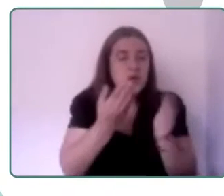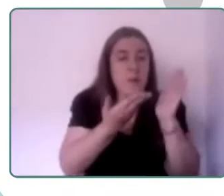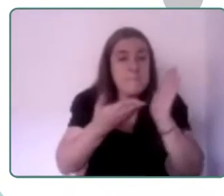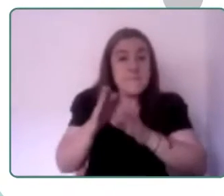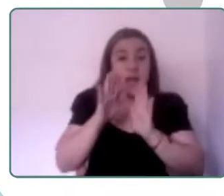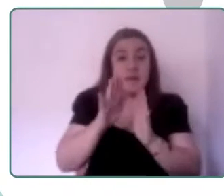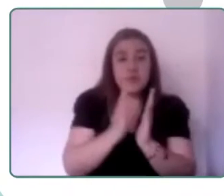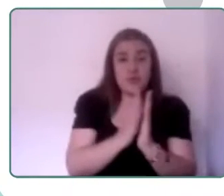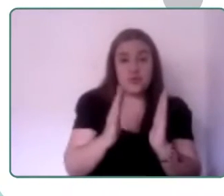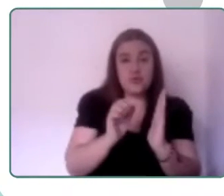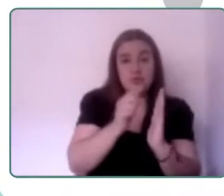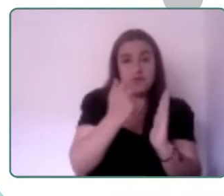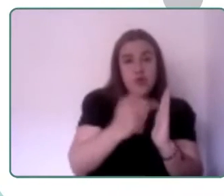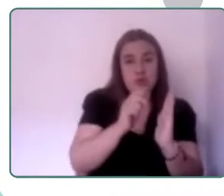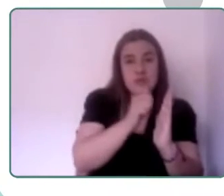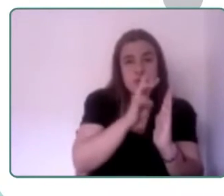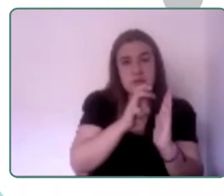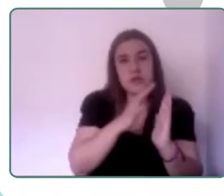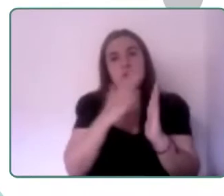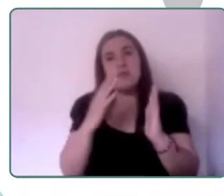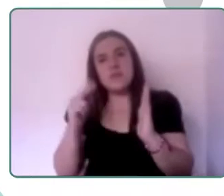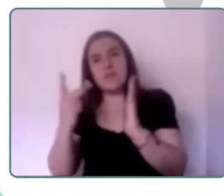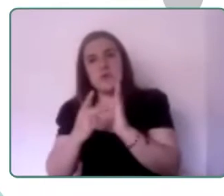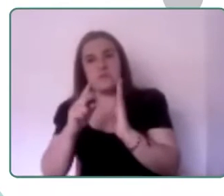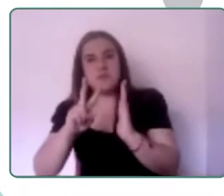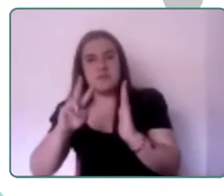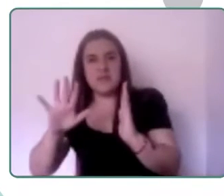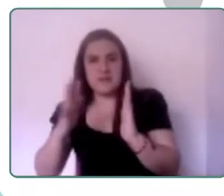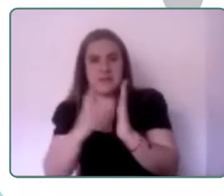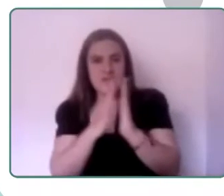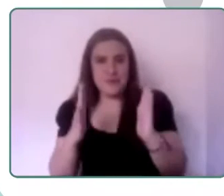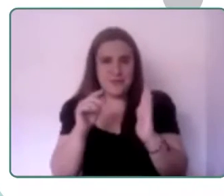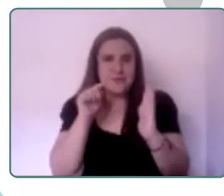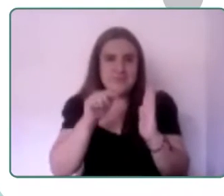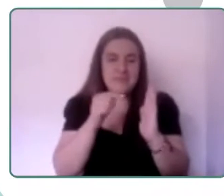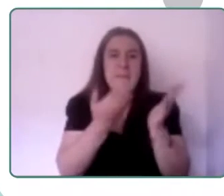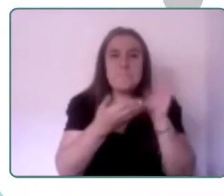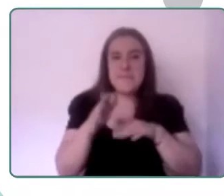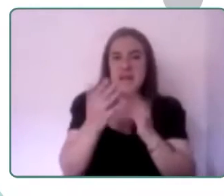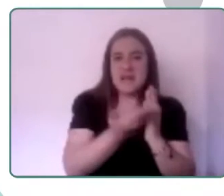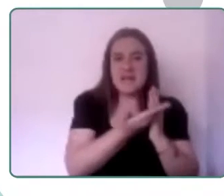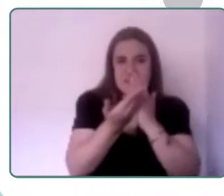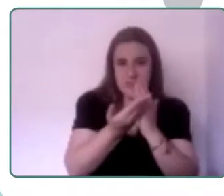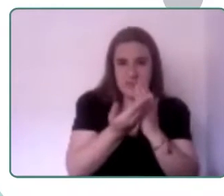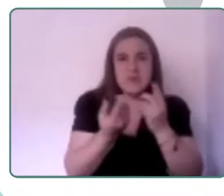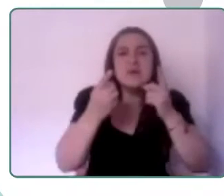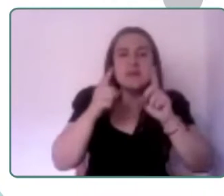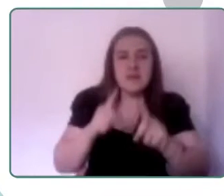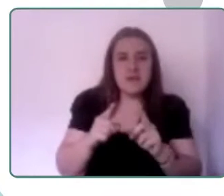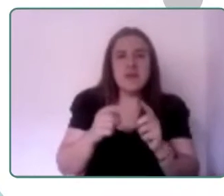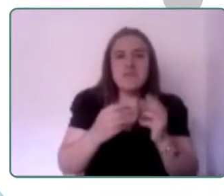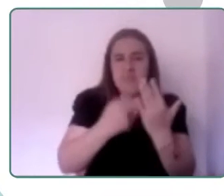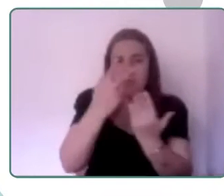2018-2025, el proyecto educativo universitario que fue reformulado en 2018 y la política de bienestar y pastoral